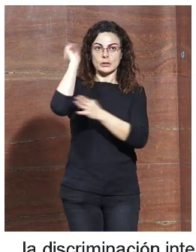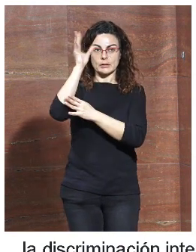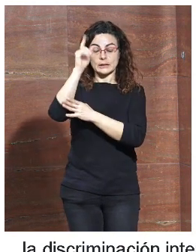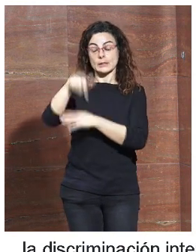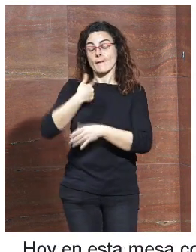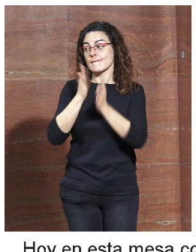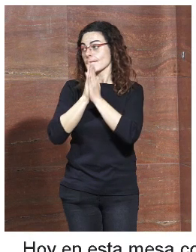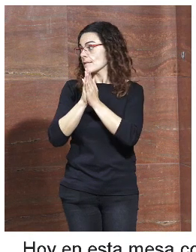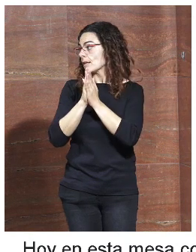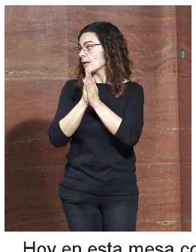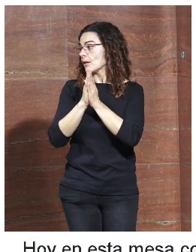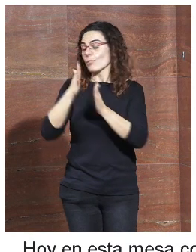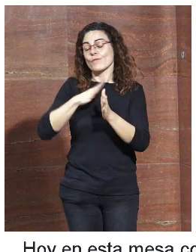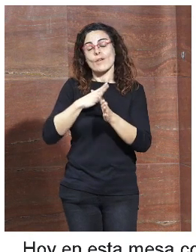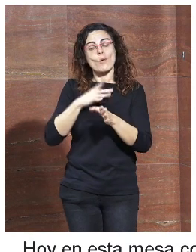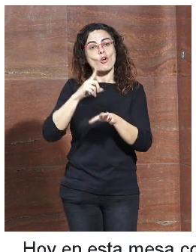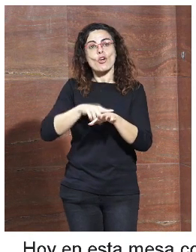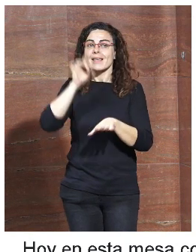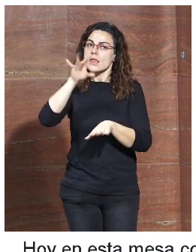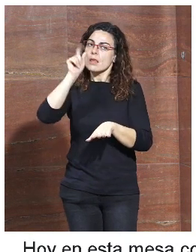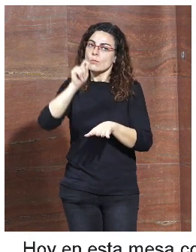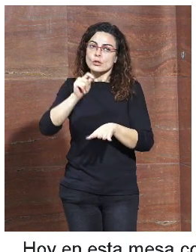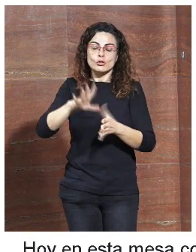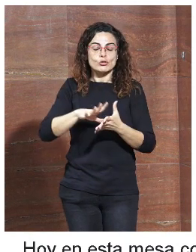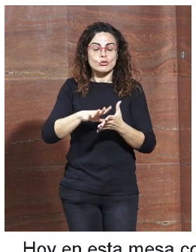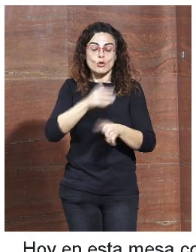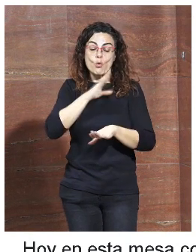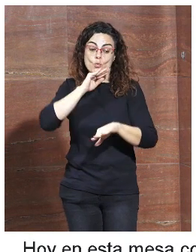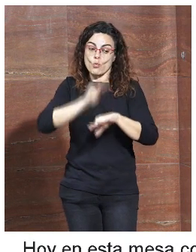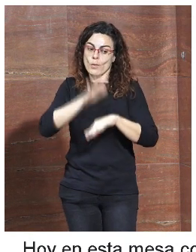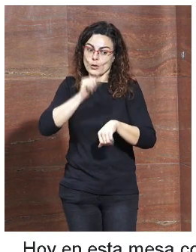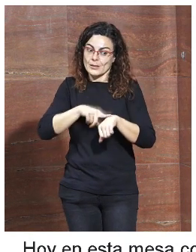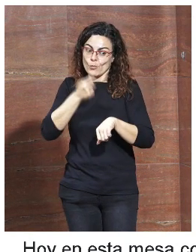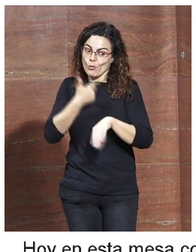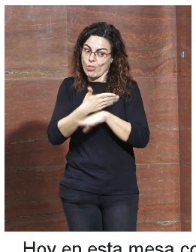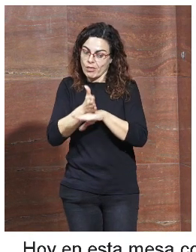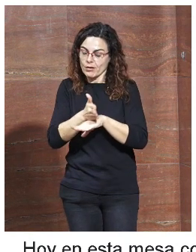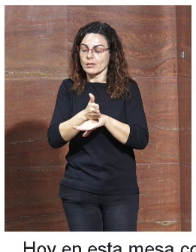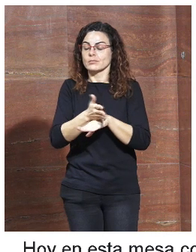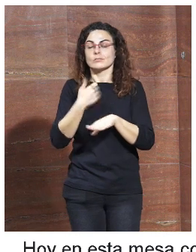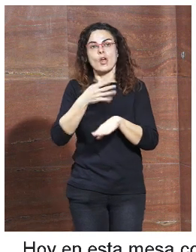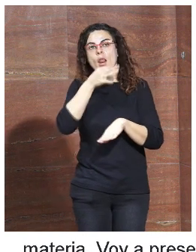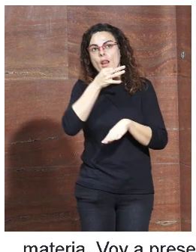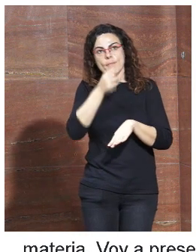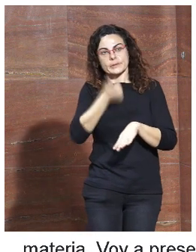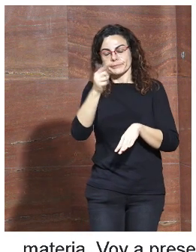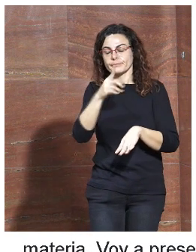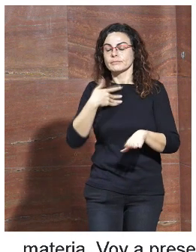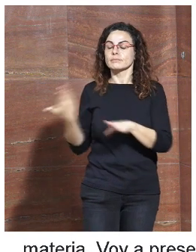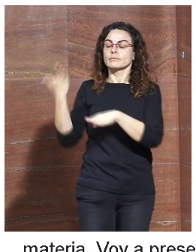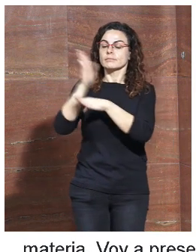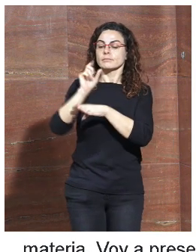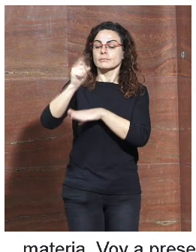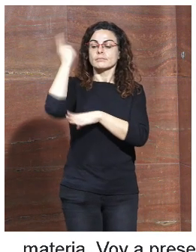pido que si se pueden ajustar a los 15 minutos porque vamos un poco mal de tiempo. Sin más dilación, voy a pasar a presentar a la